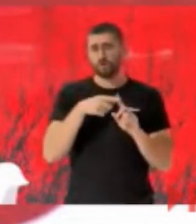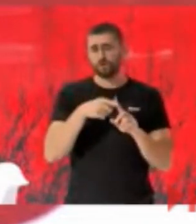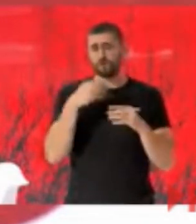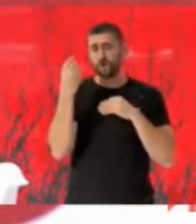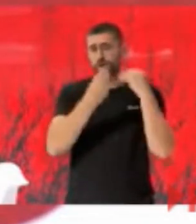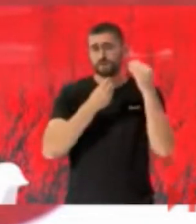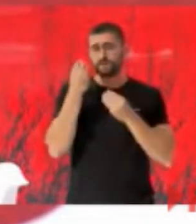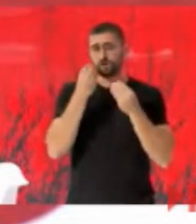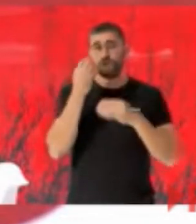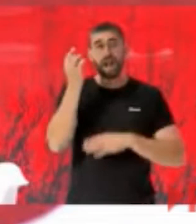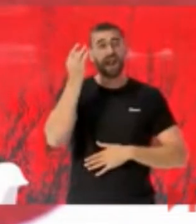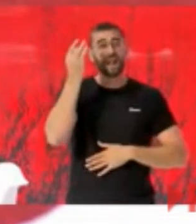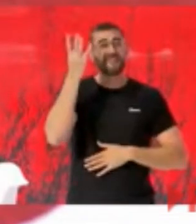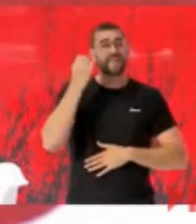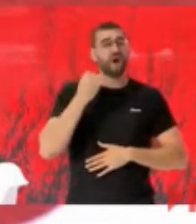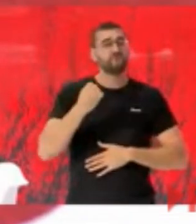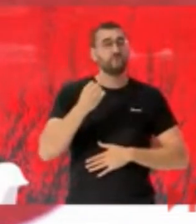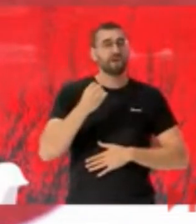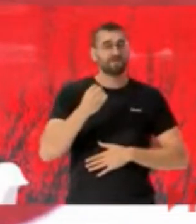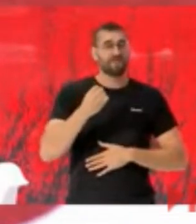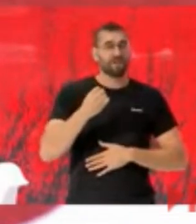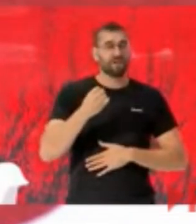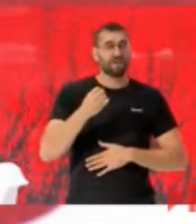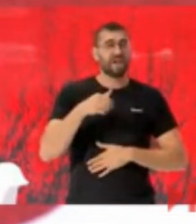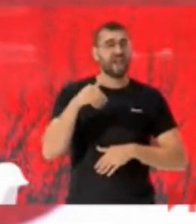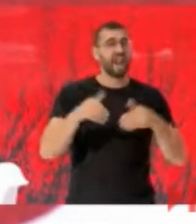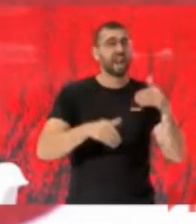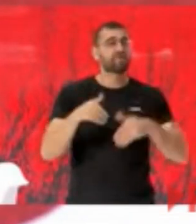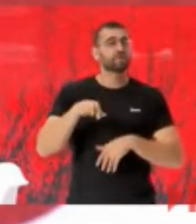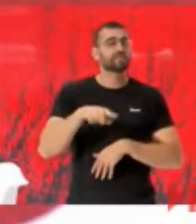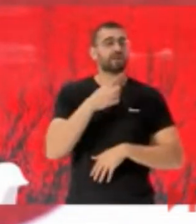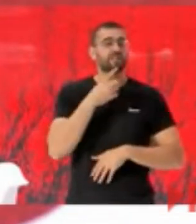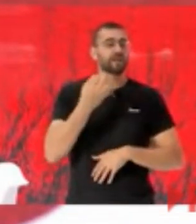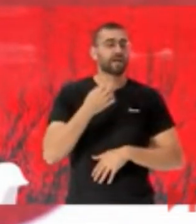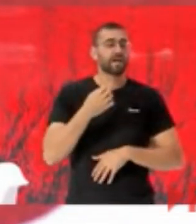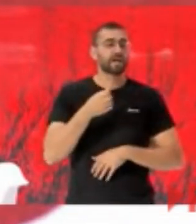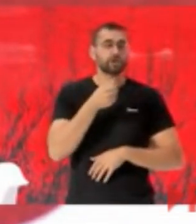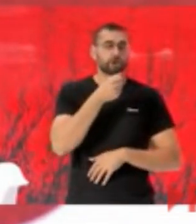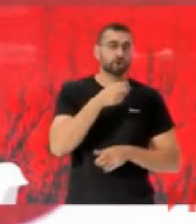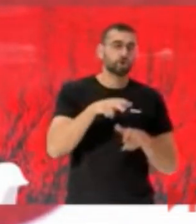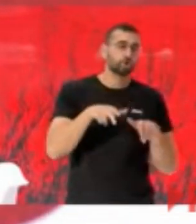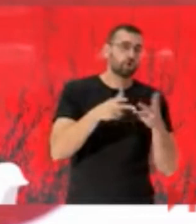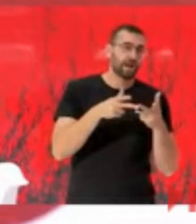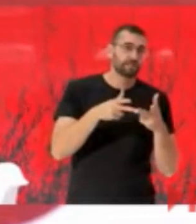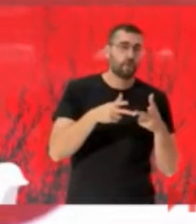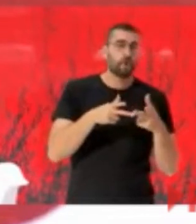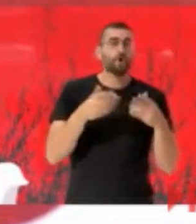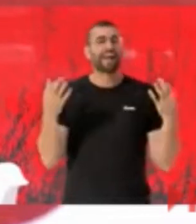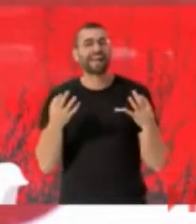era la idea fuerza, el eslogan, se decía, de esas elecciones. Socialismo es libertad.